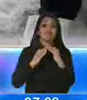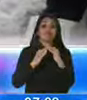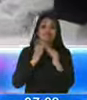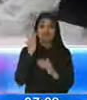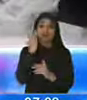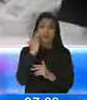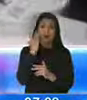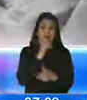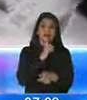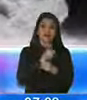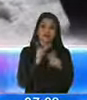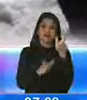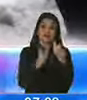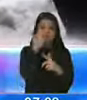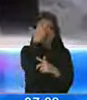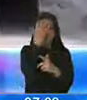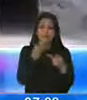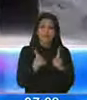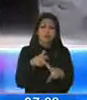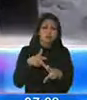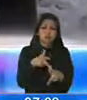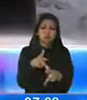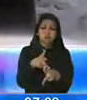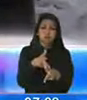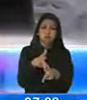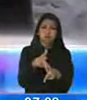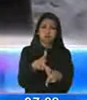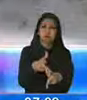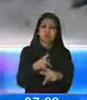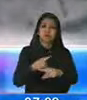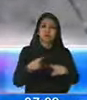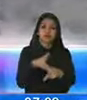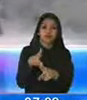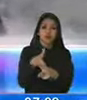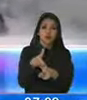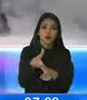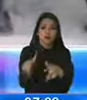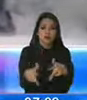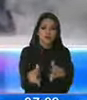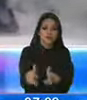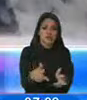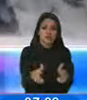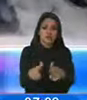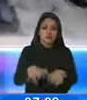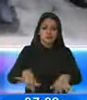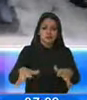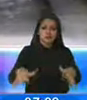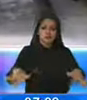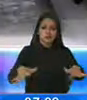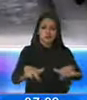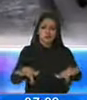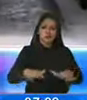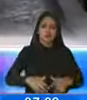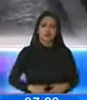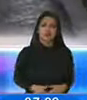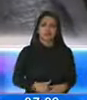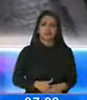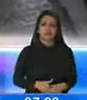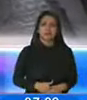además de la preocupación ciudadana, caos vehicular, ya que una buena cantidad de vehículos quedaron atrapados en los montones de granizo.